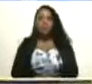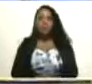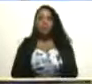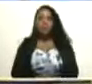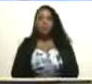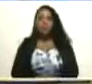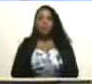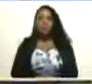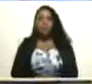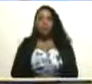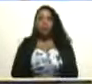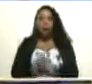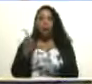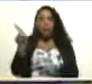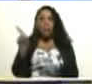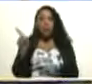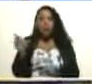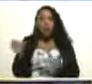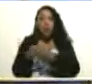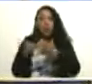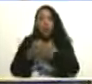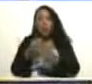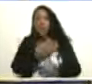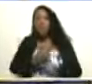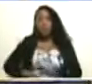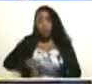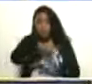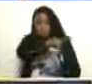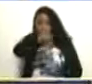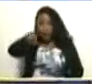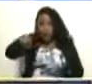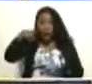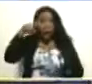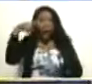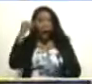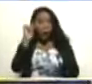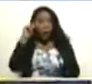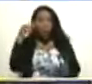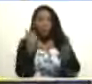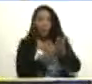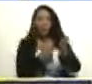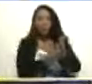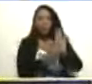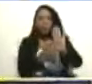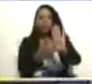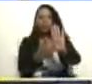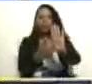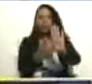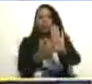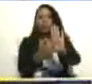Aquella comisión presidencial, ustedes son testigos de excepción.